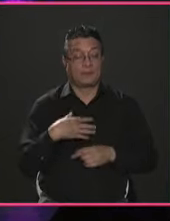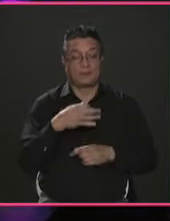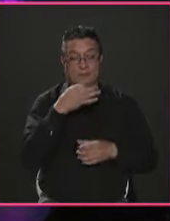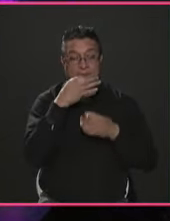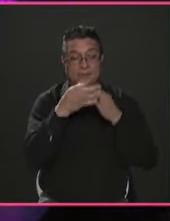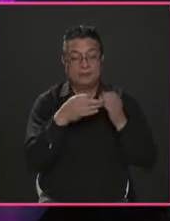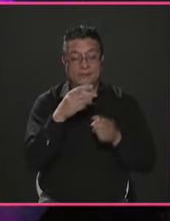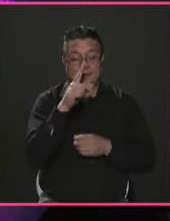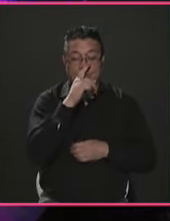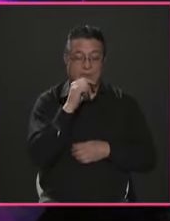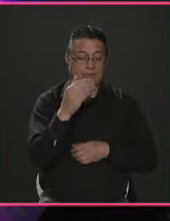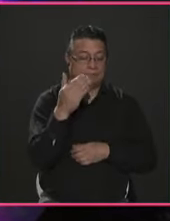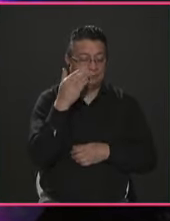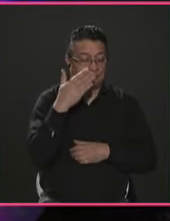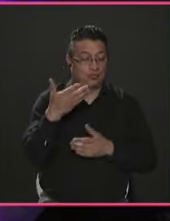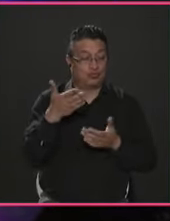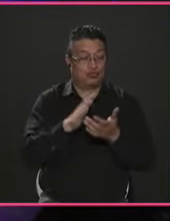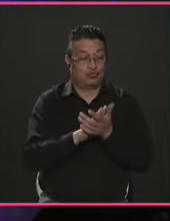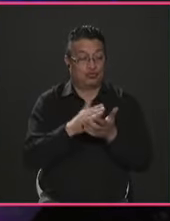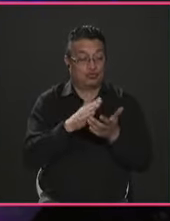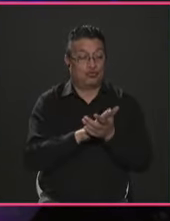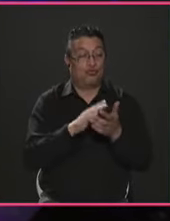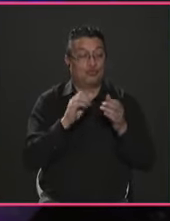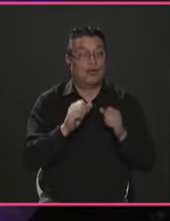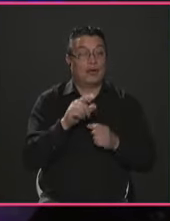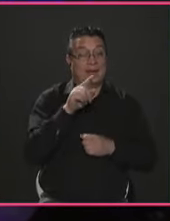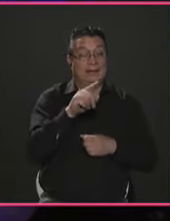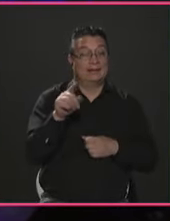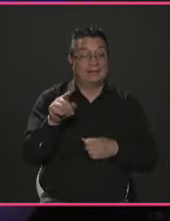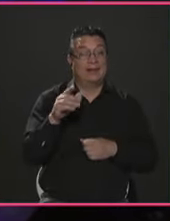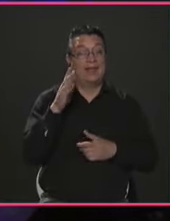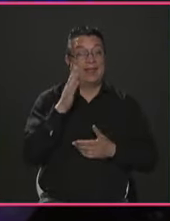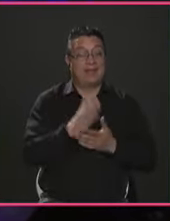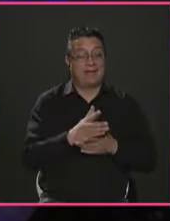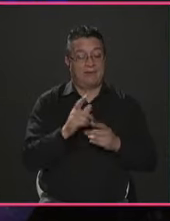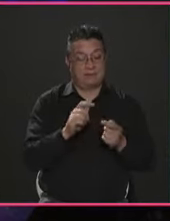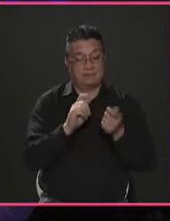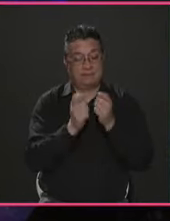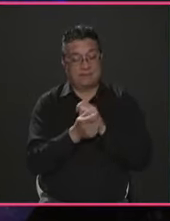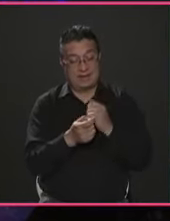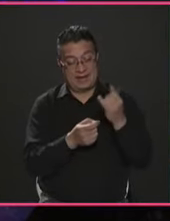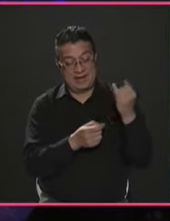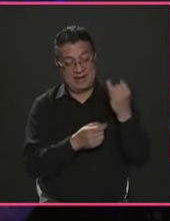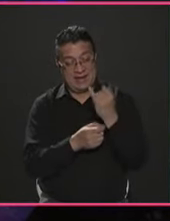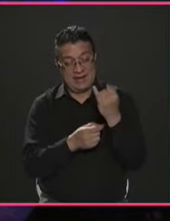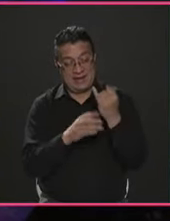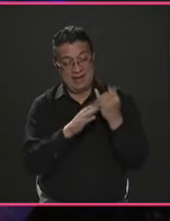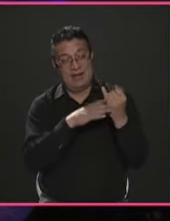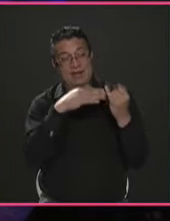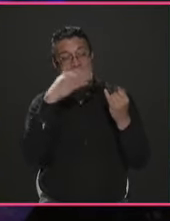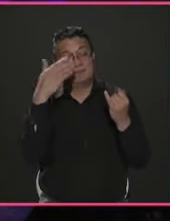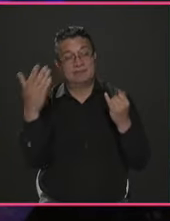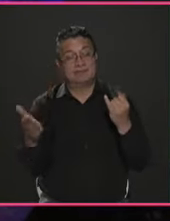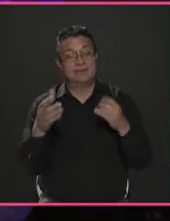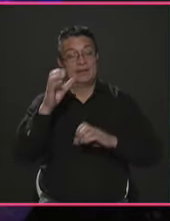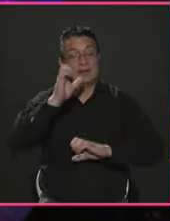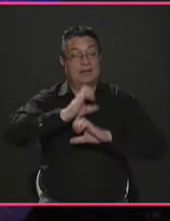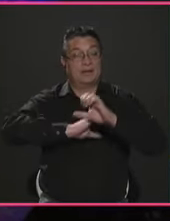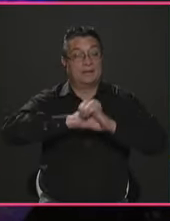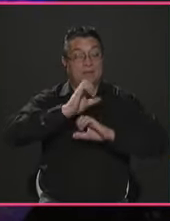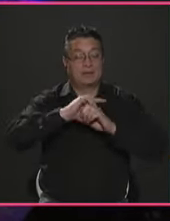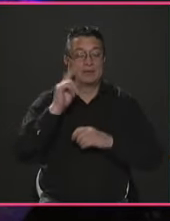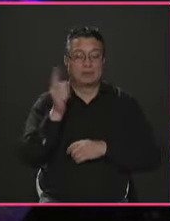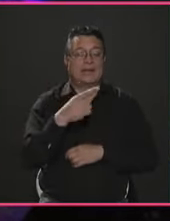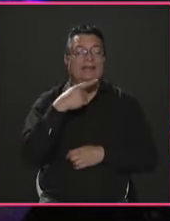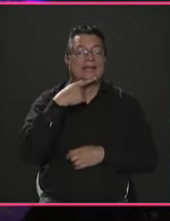como el valle de la muerte en en la academia aquí es donde tenemos que pasar desde el lado izquierda de la academia a que la industria realmente se